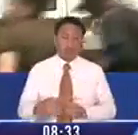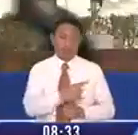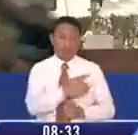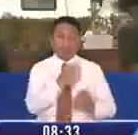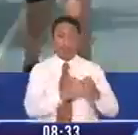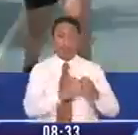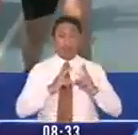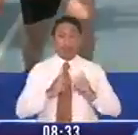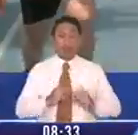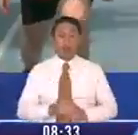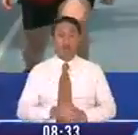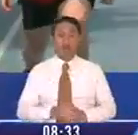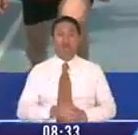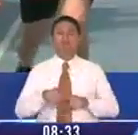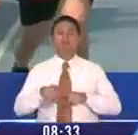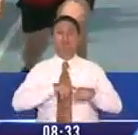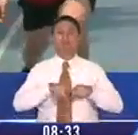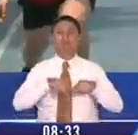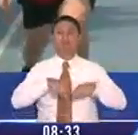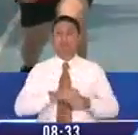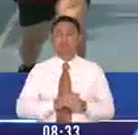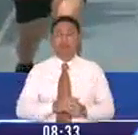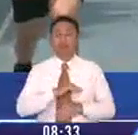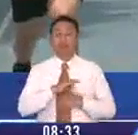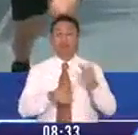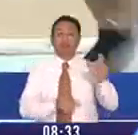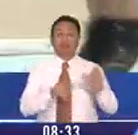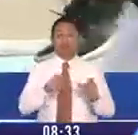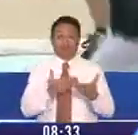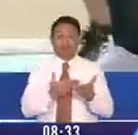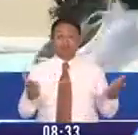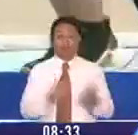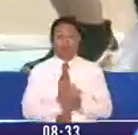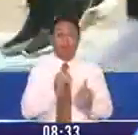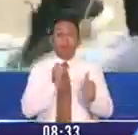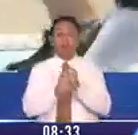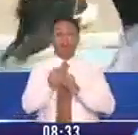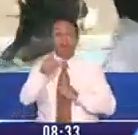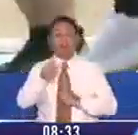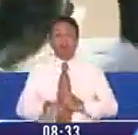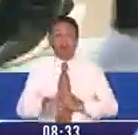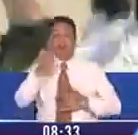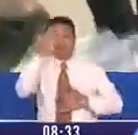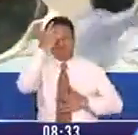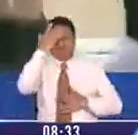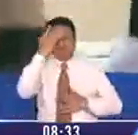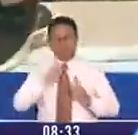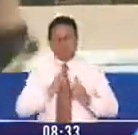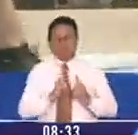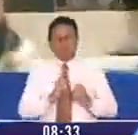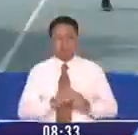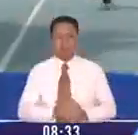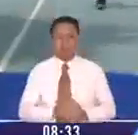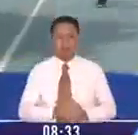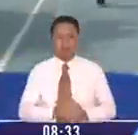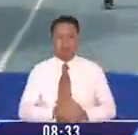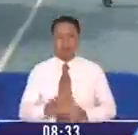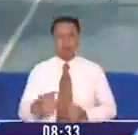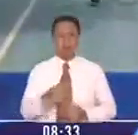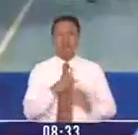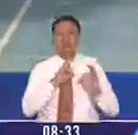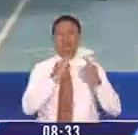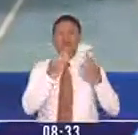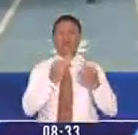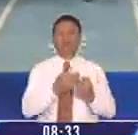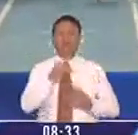la salud. La carrera está abierta a todo tipo de público, desde deportistas hasta pacientes cardíacos recuperados, pasando por familias